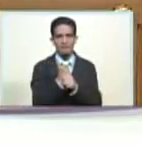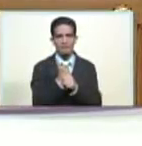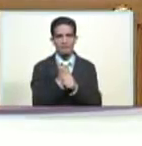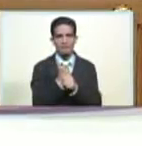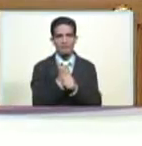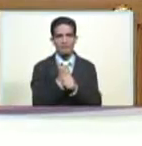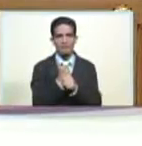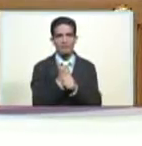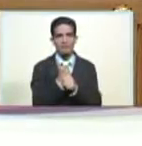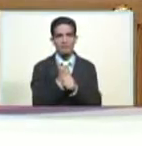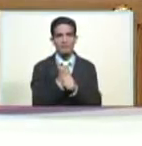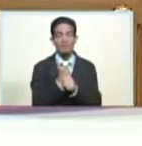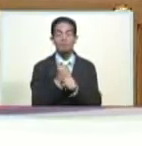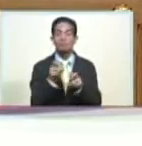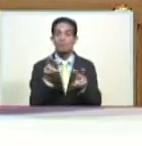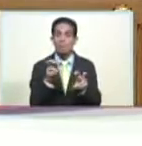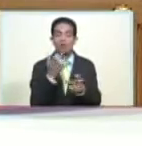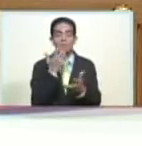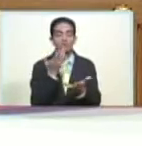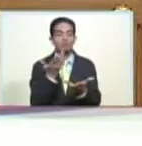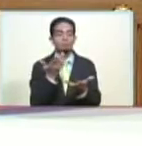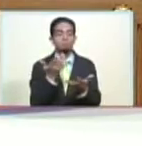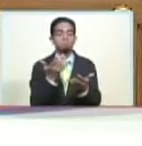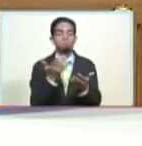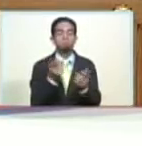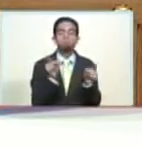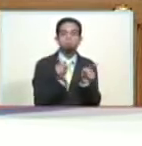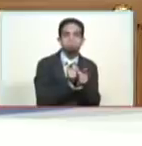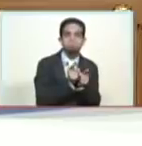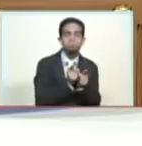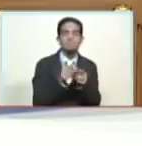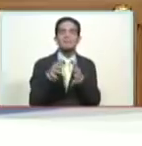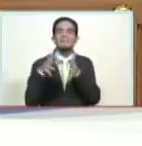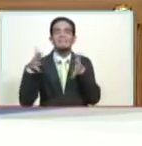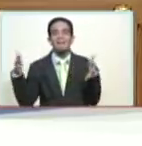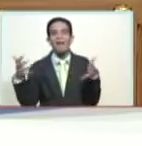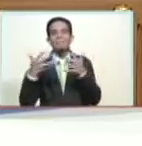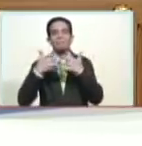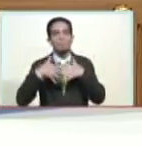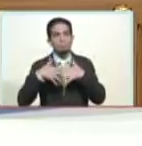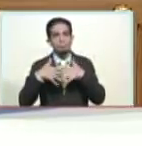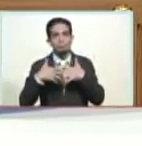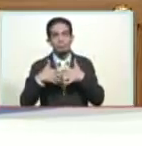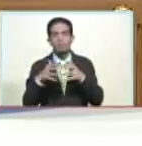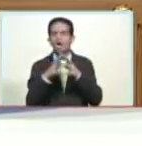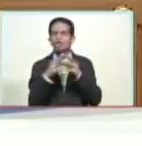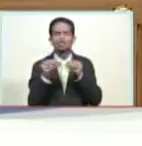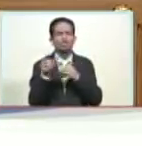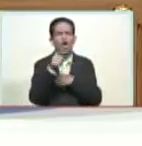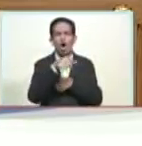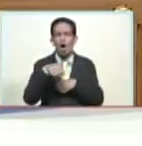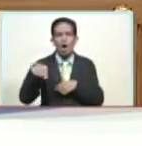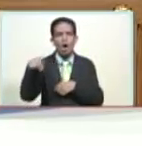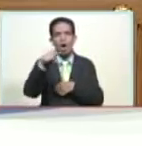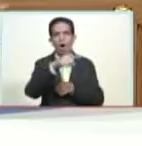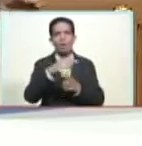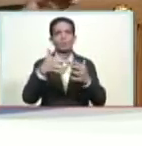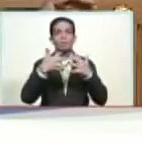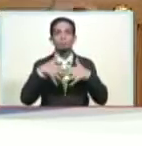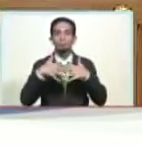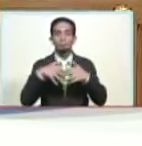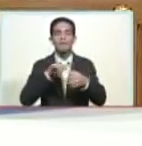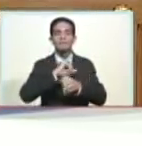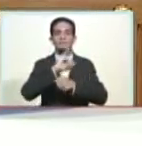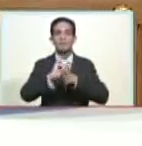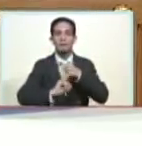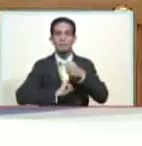para un nuevo comienzo, empresarios pequeños, medianos, grandes, a todos los empresarios de todas las empresas